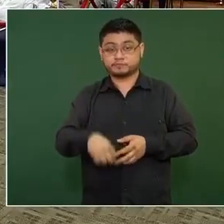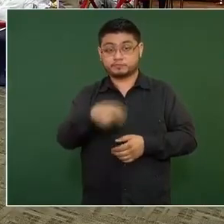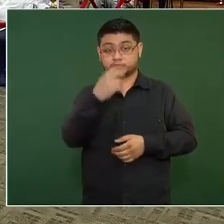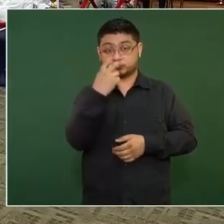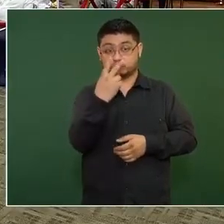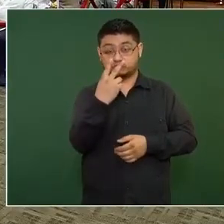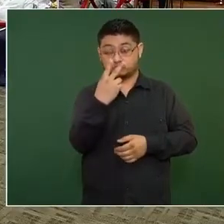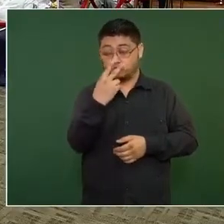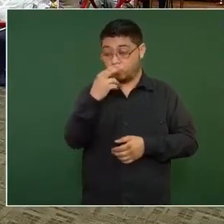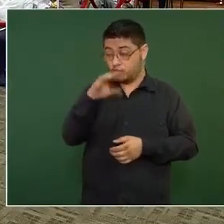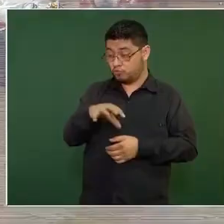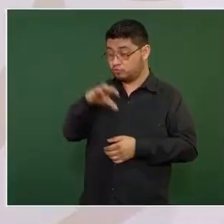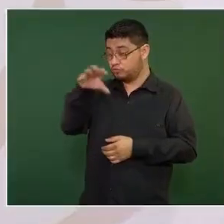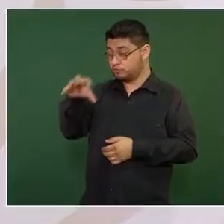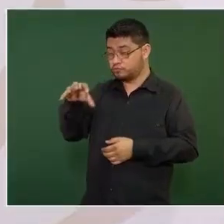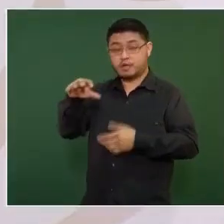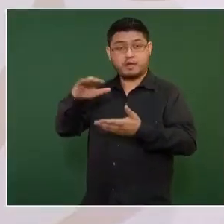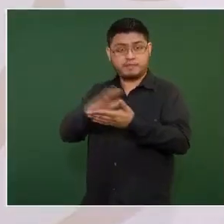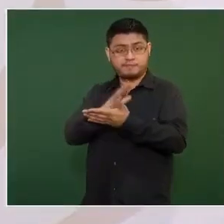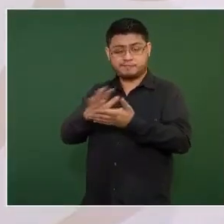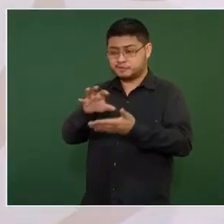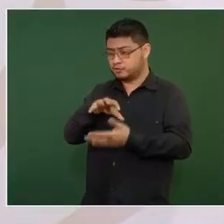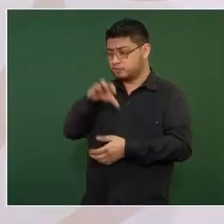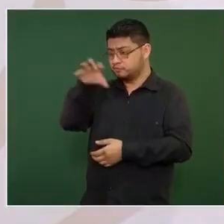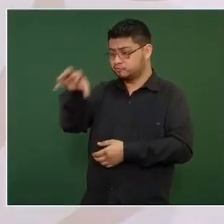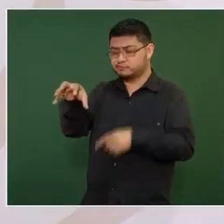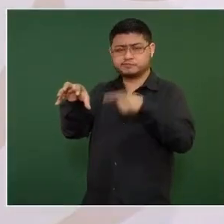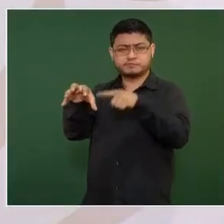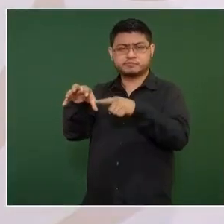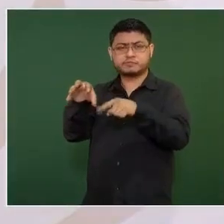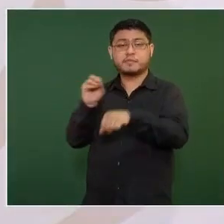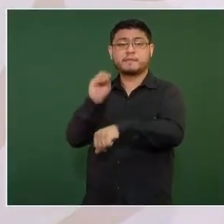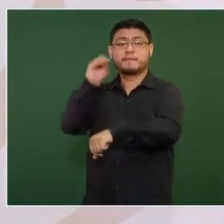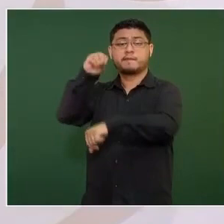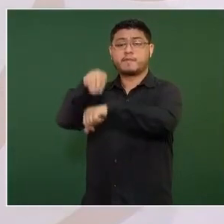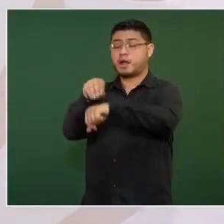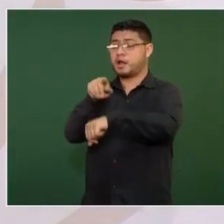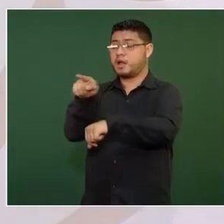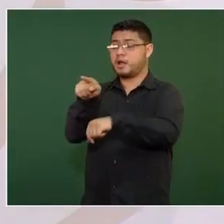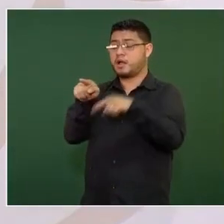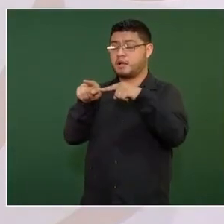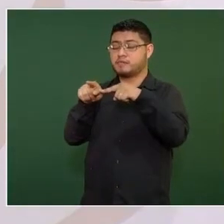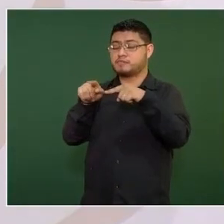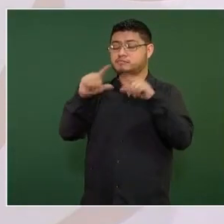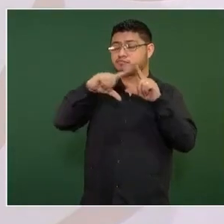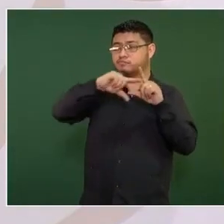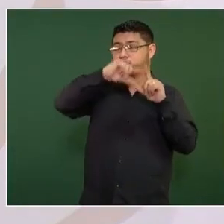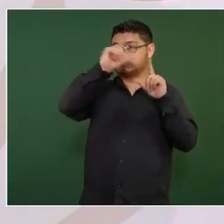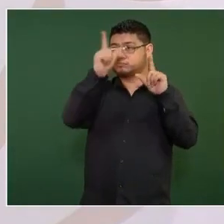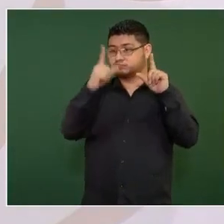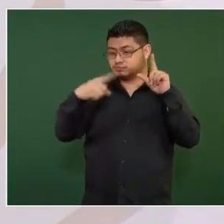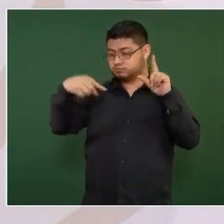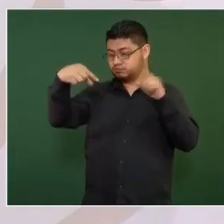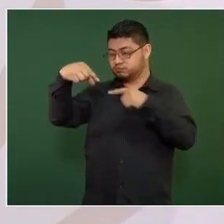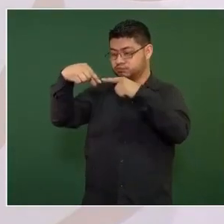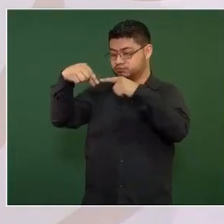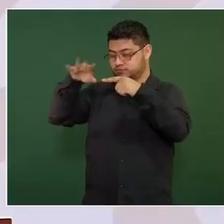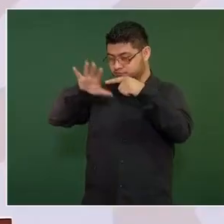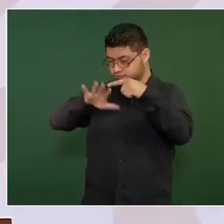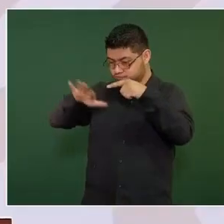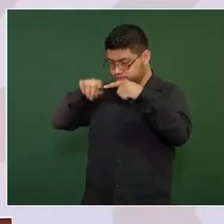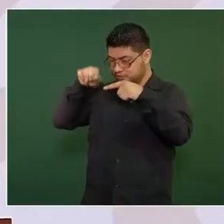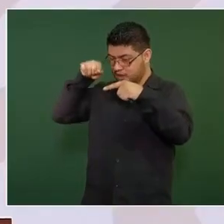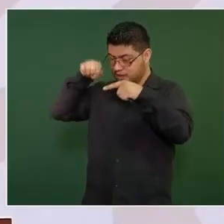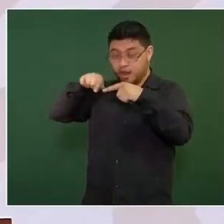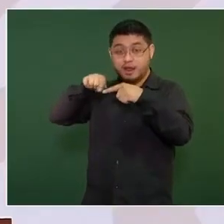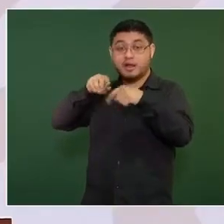Dos nuevas plantas de ciclo combinado se están construyendo en la península de Yucatán y